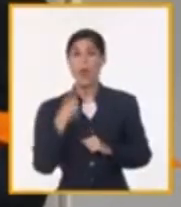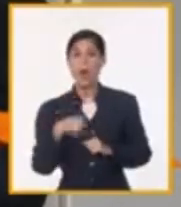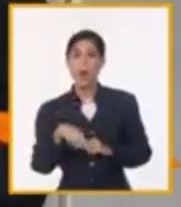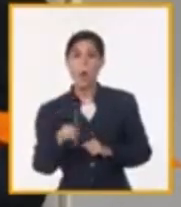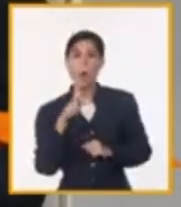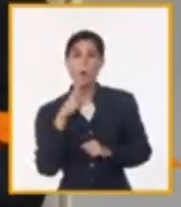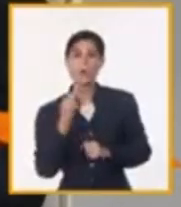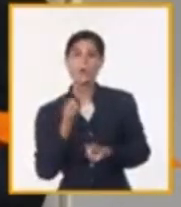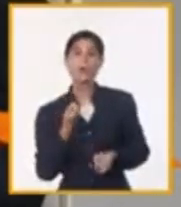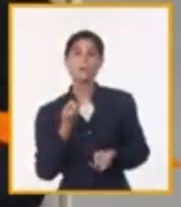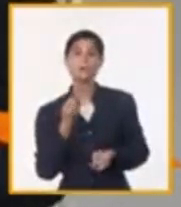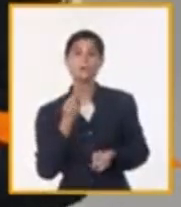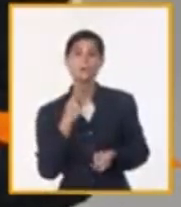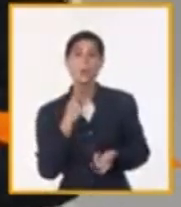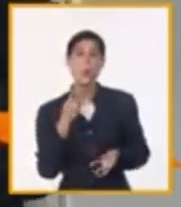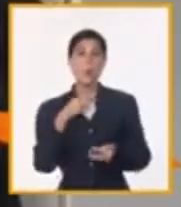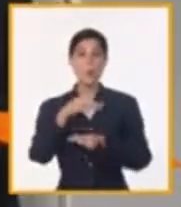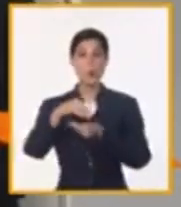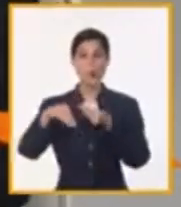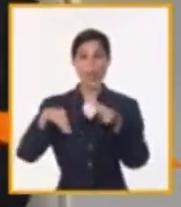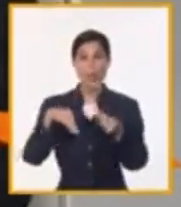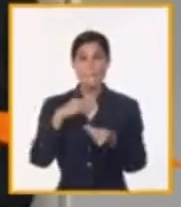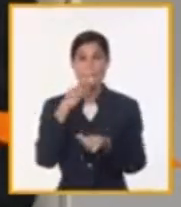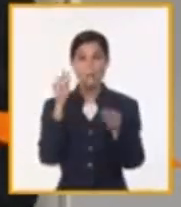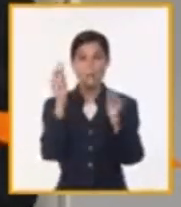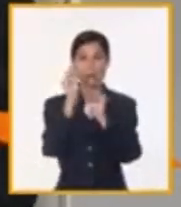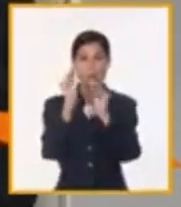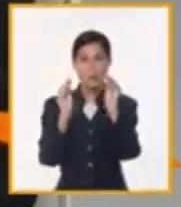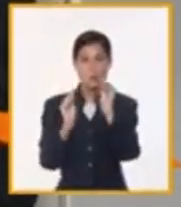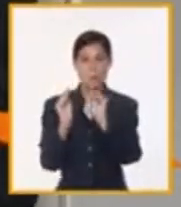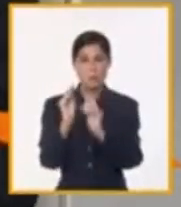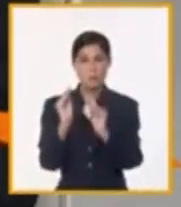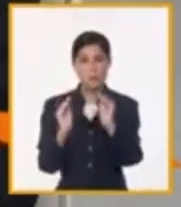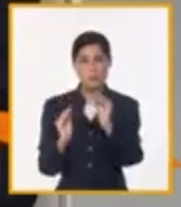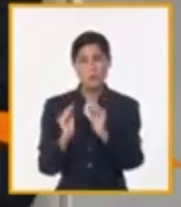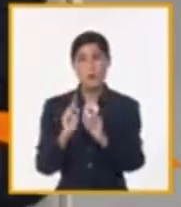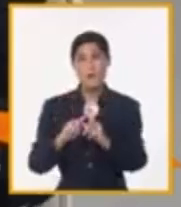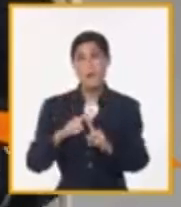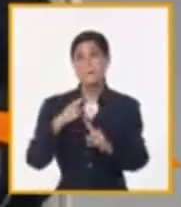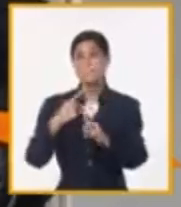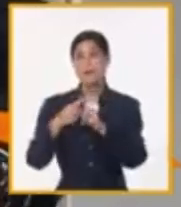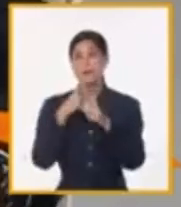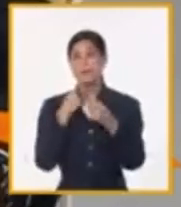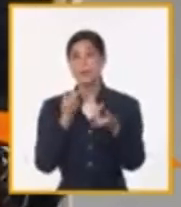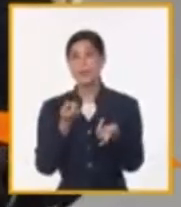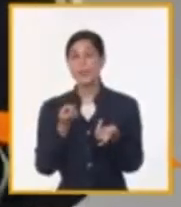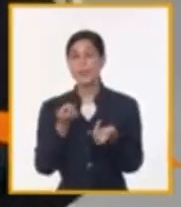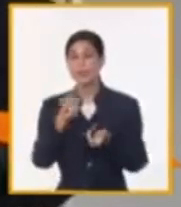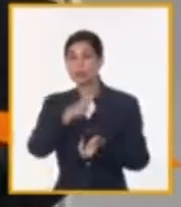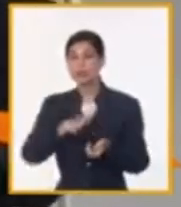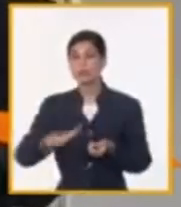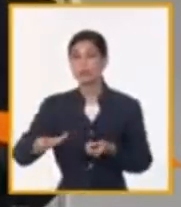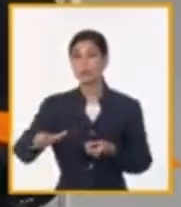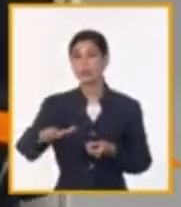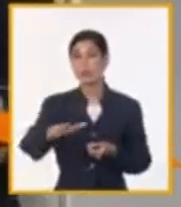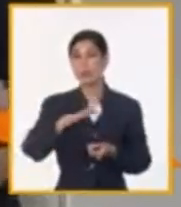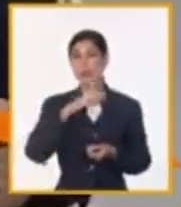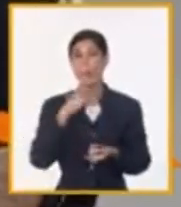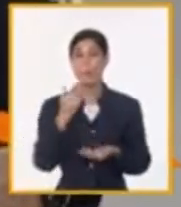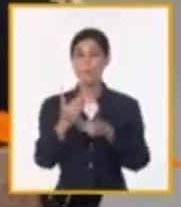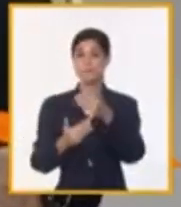geopolítico estamos en presencia del establecimiento de una nueva configuración geopolítica a partir de que los